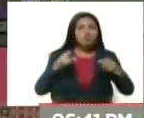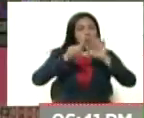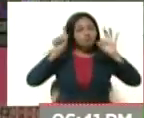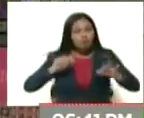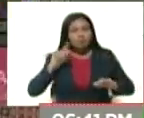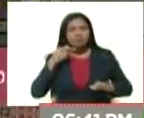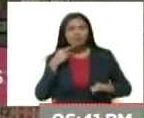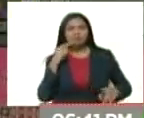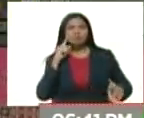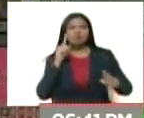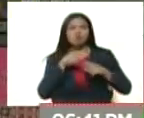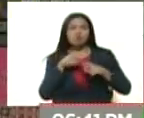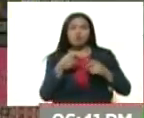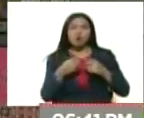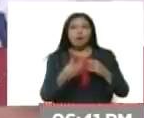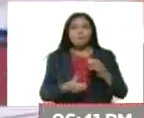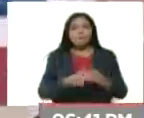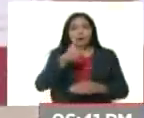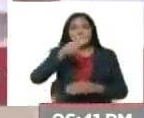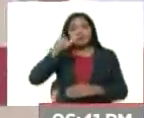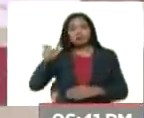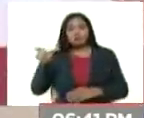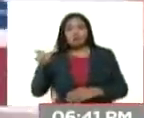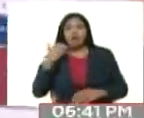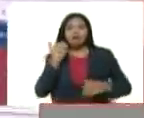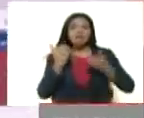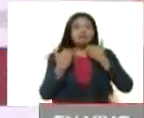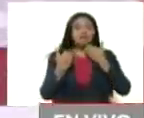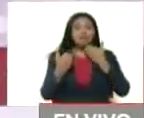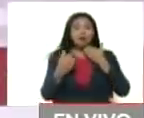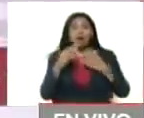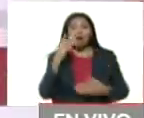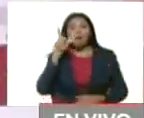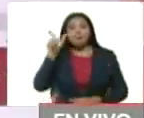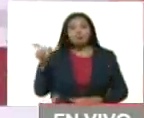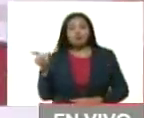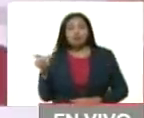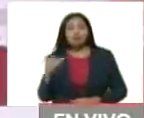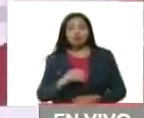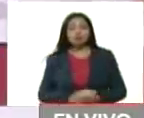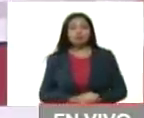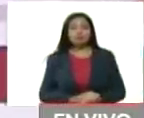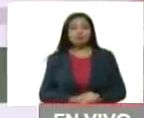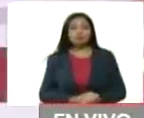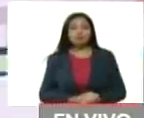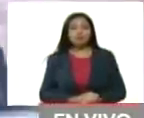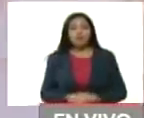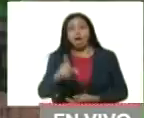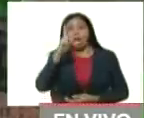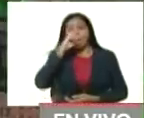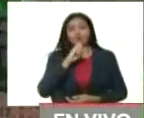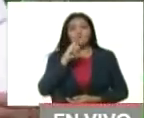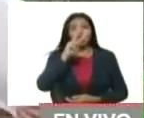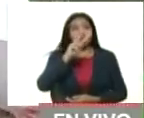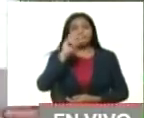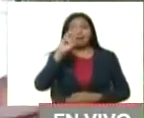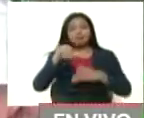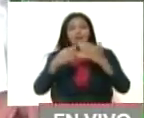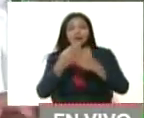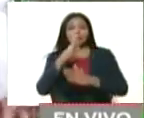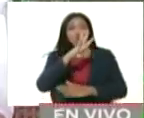parte del mundo, la gran mayoría de los pacientes son personas de edad entre los 20 y